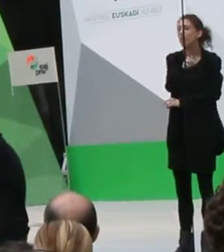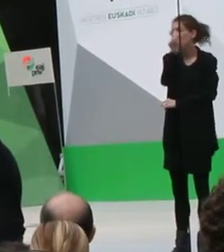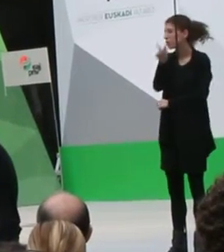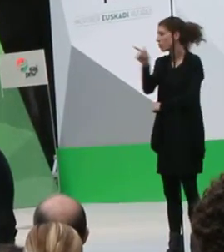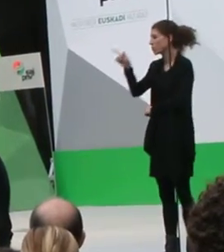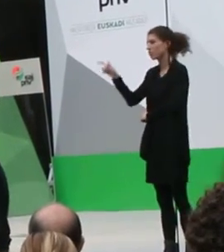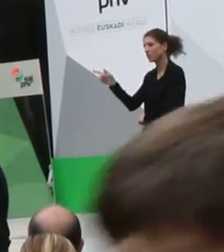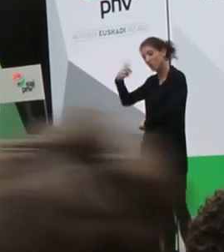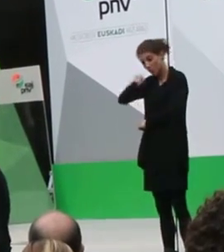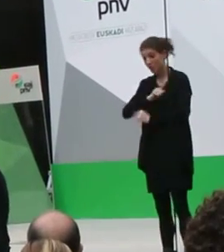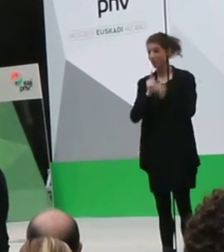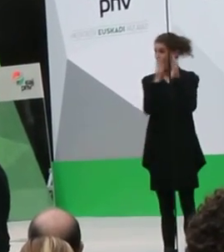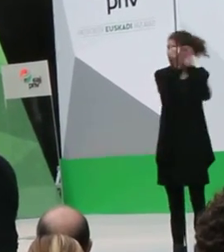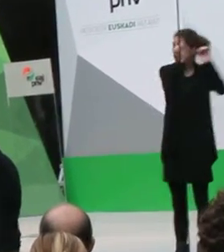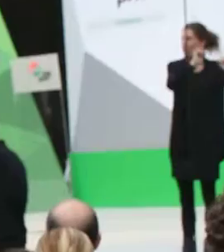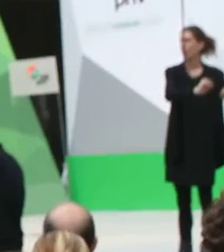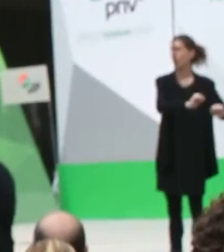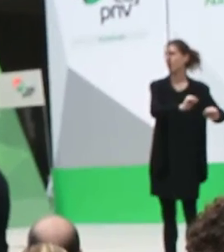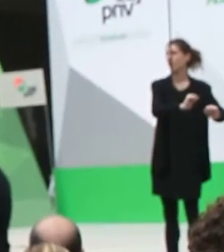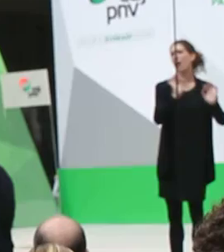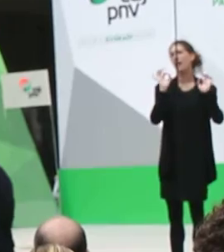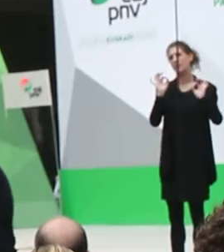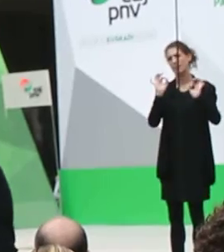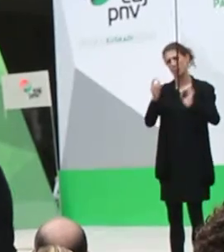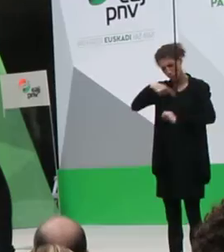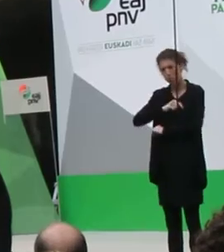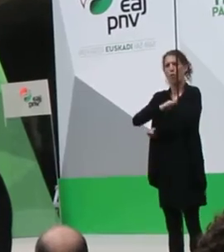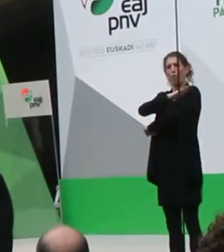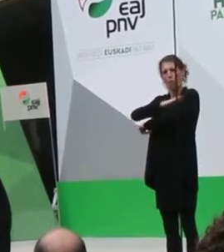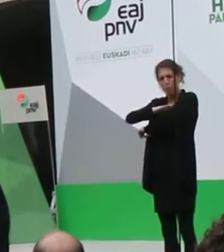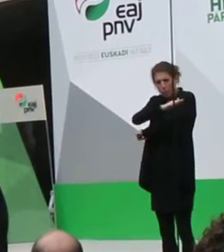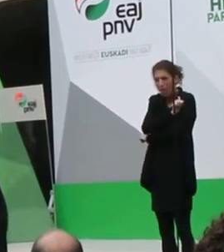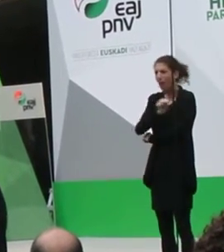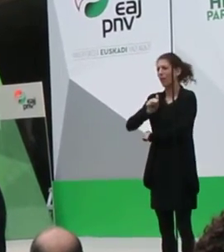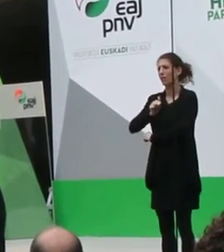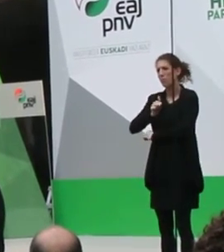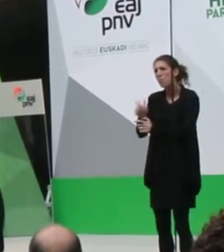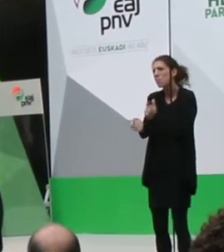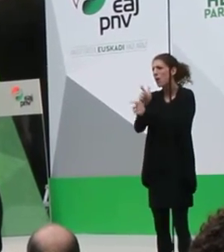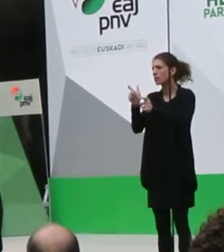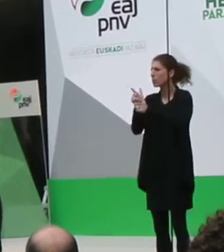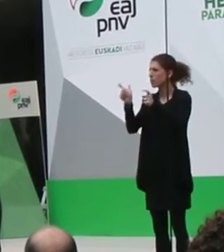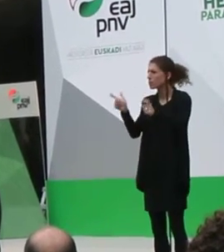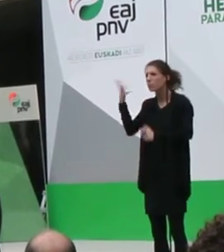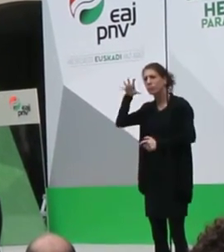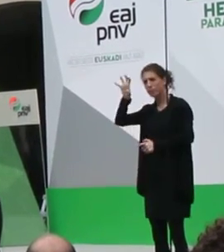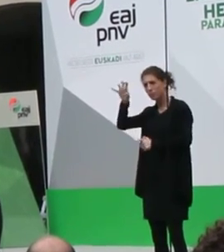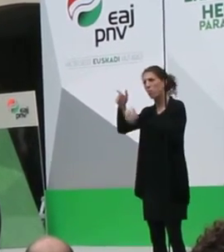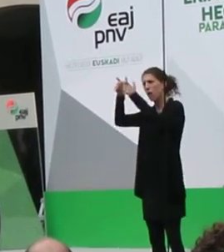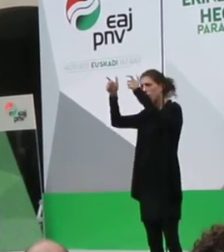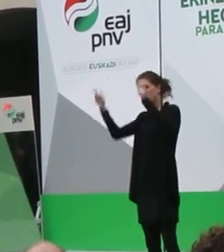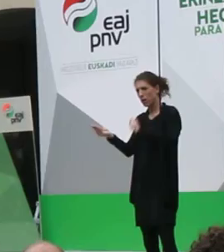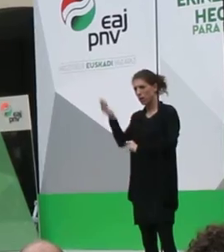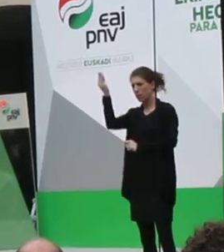Acuerdos que nos van a permitir crecer en autogobierno y crecer como nación.